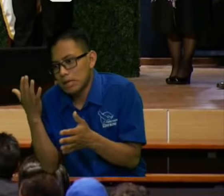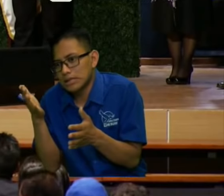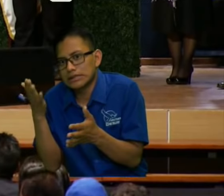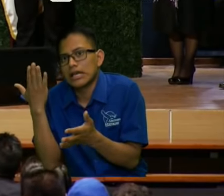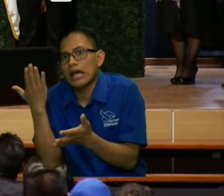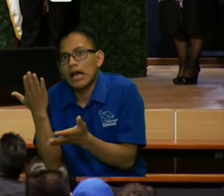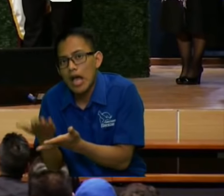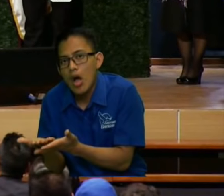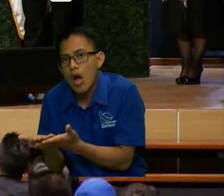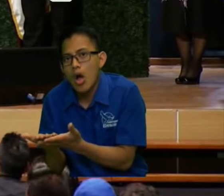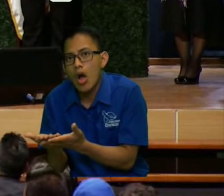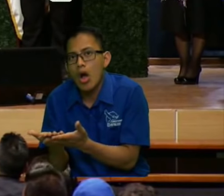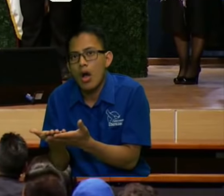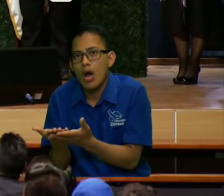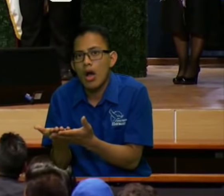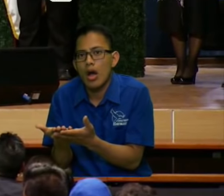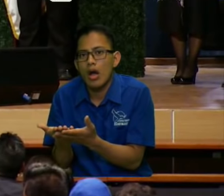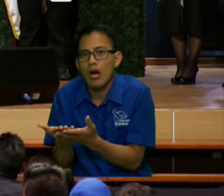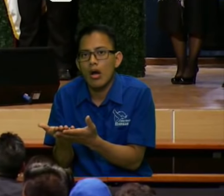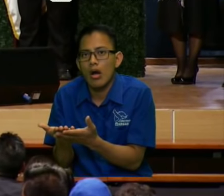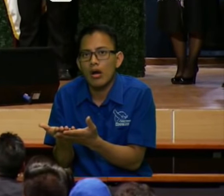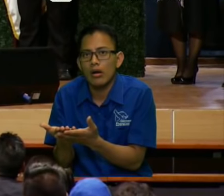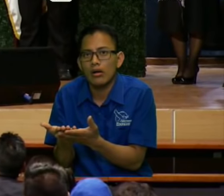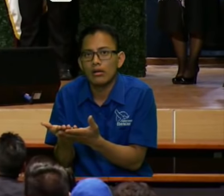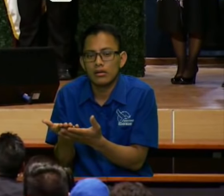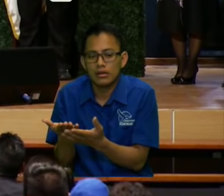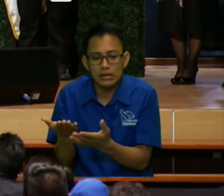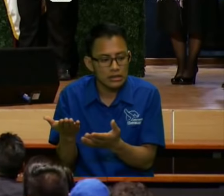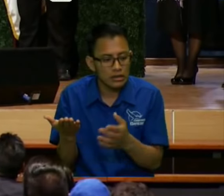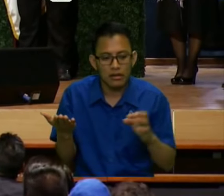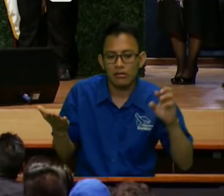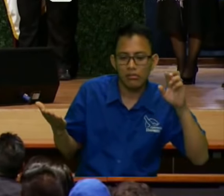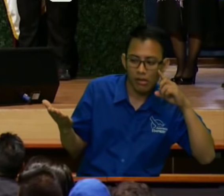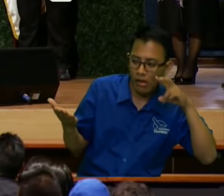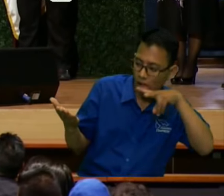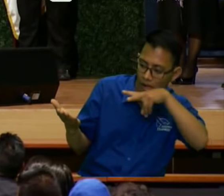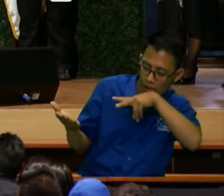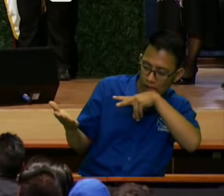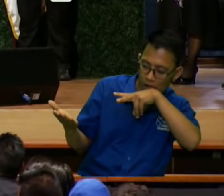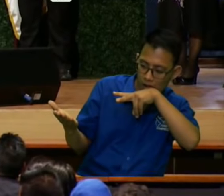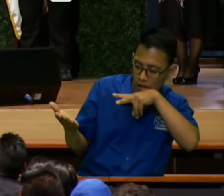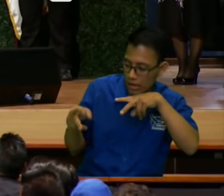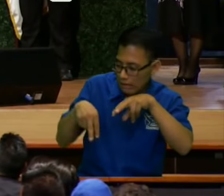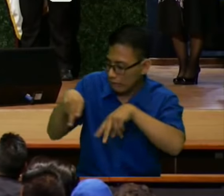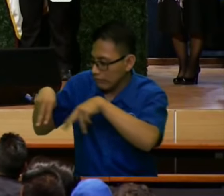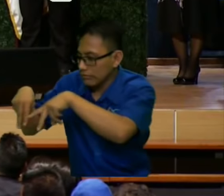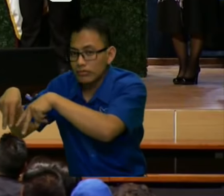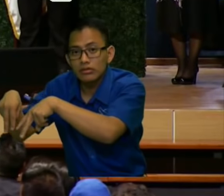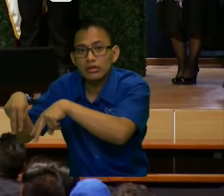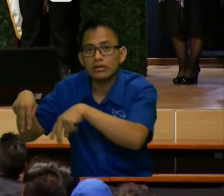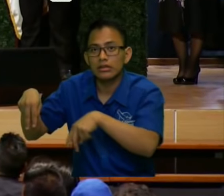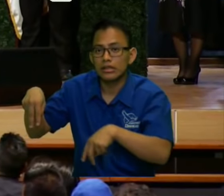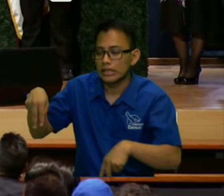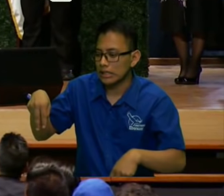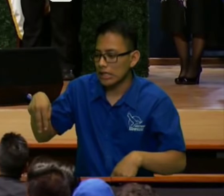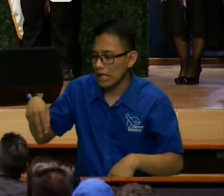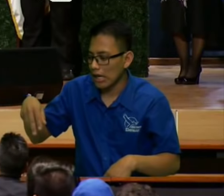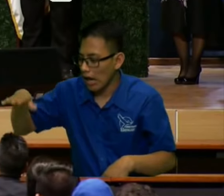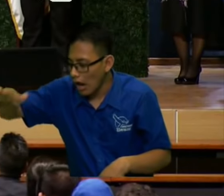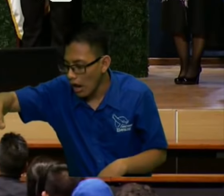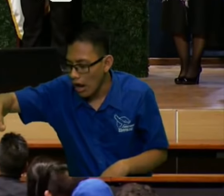Se metió al carro. ¡En el nombre de Jesús! te reprendo, Satanás. Y